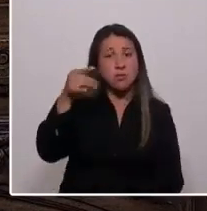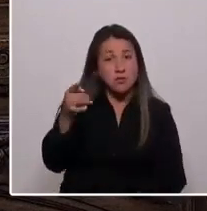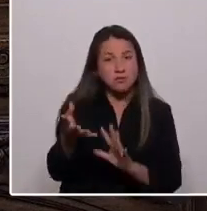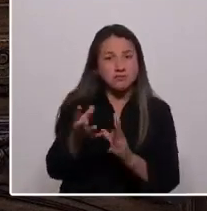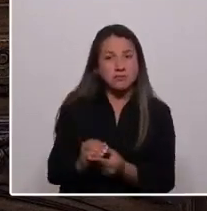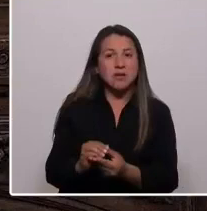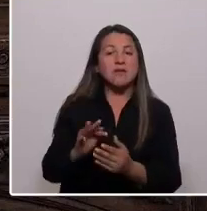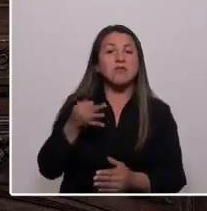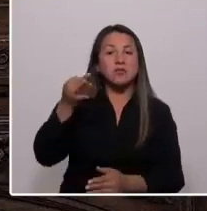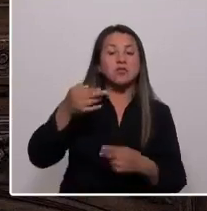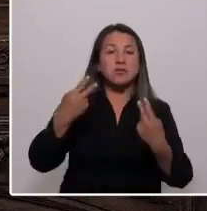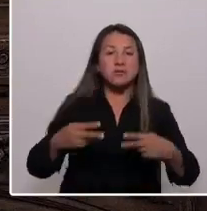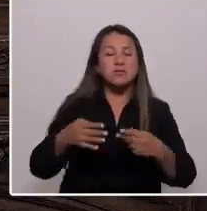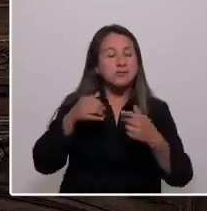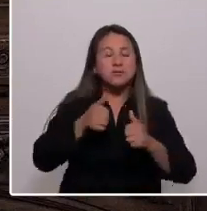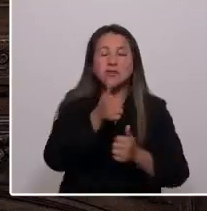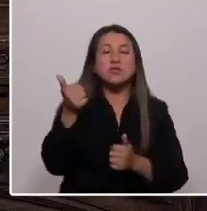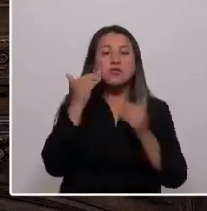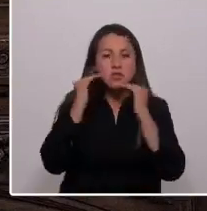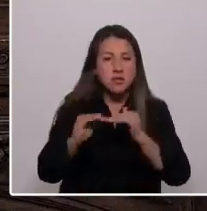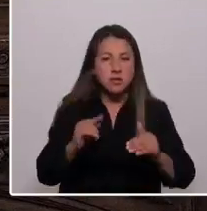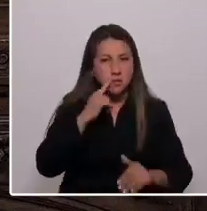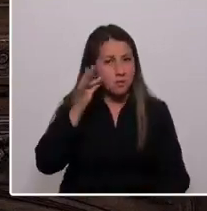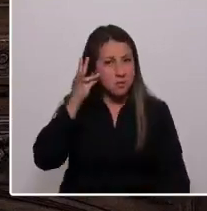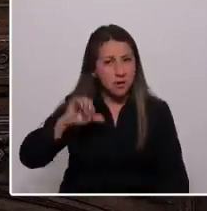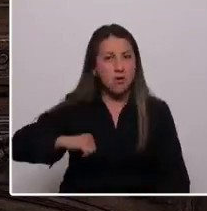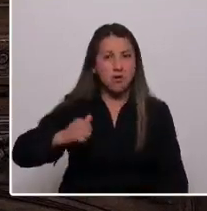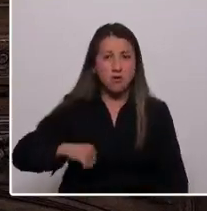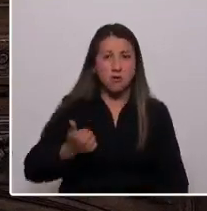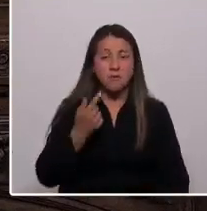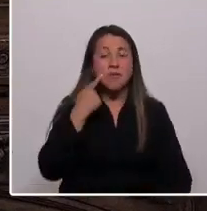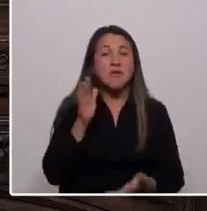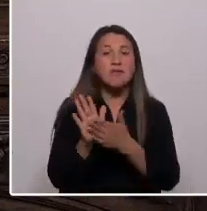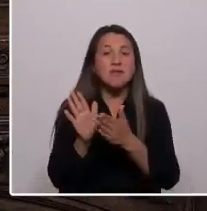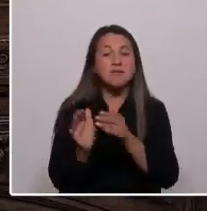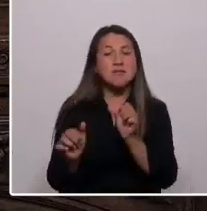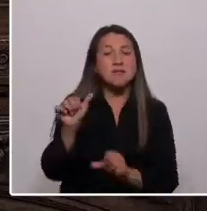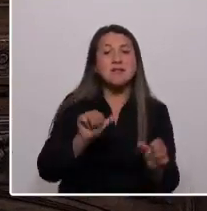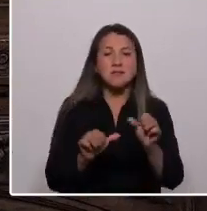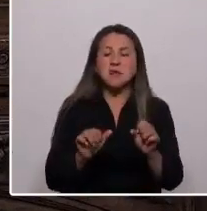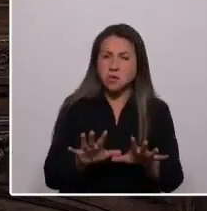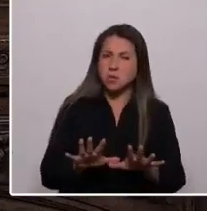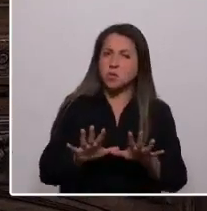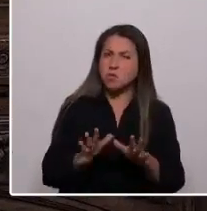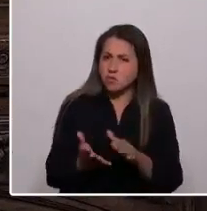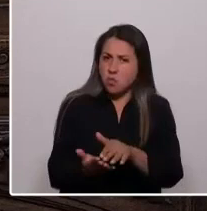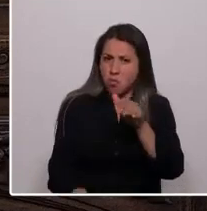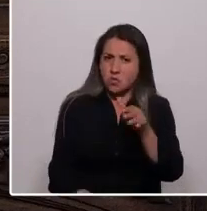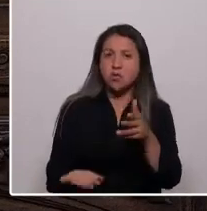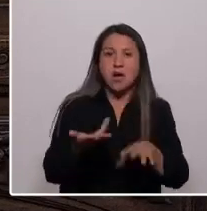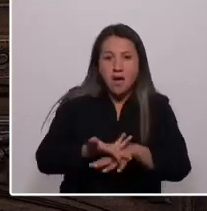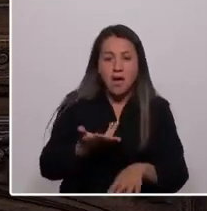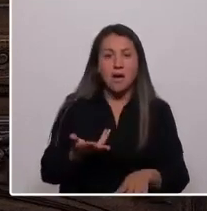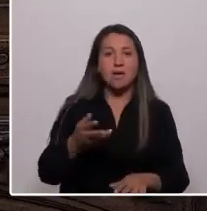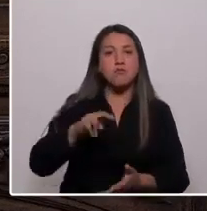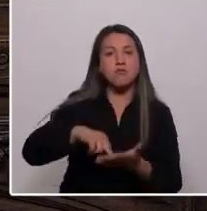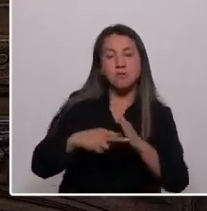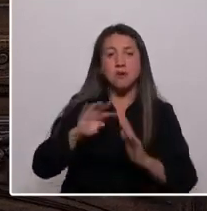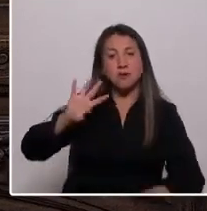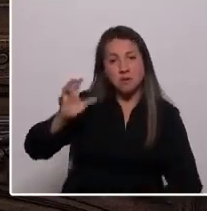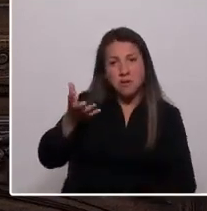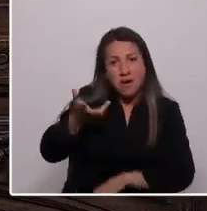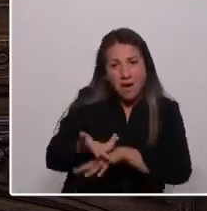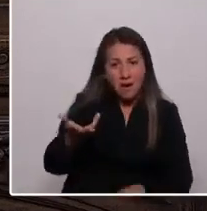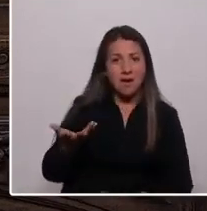niñas niños y jóvenes la evidencia científica es contundente la crisis climática existe en los lugares donde crecimos ya nunca